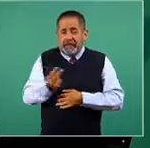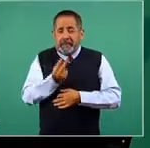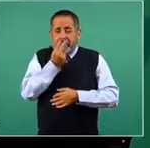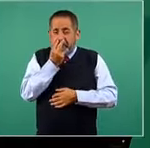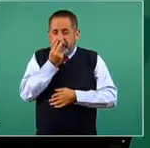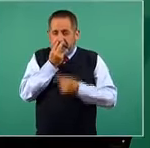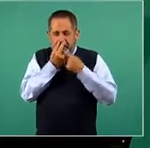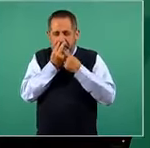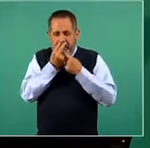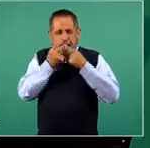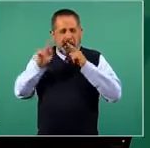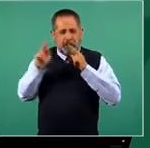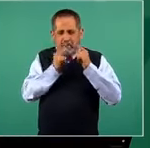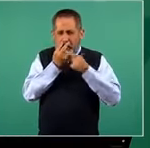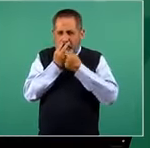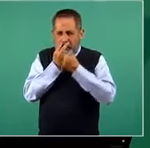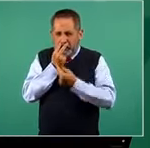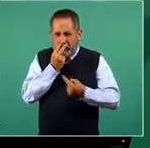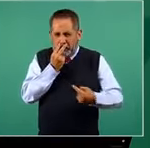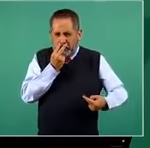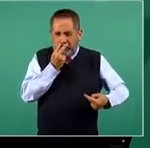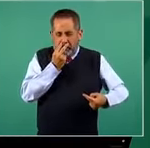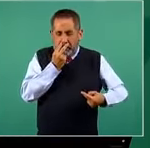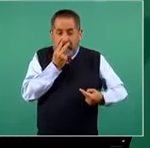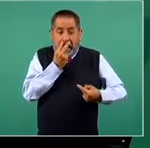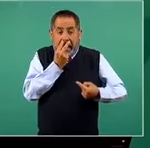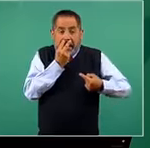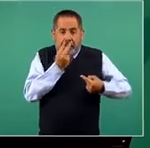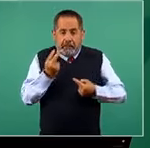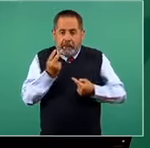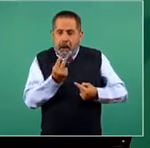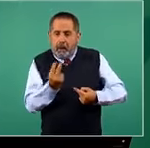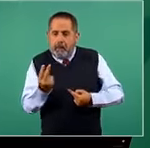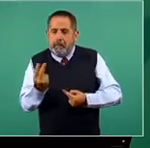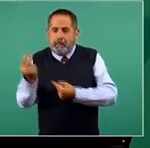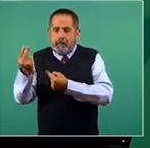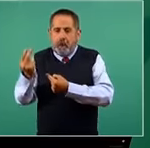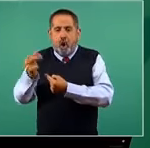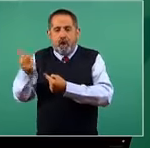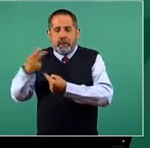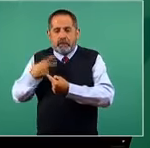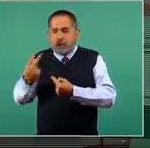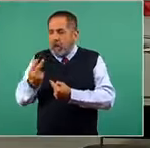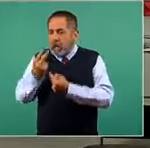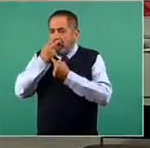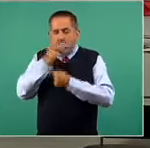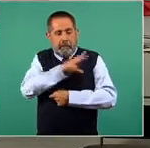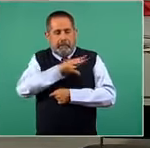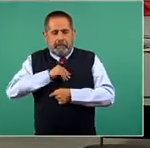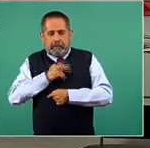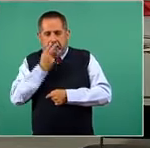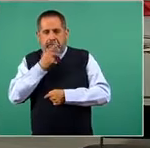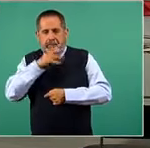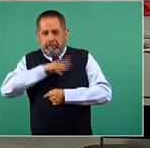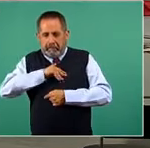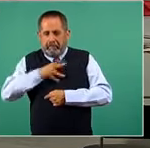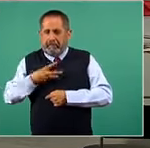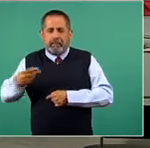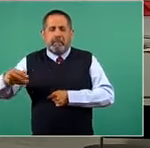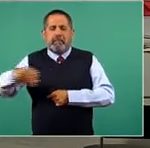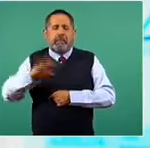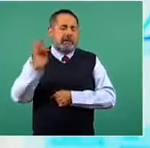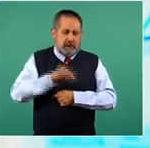de las personas sean el medio que acarreó a este hongo negro, que efectivamente es una enfermedad grave,